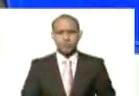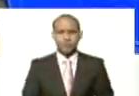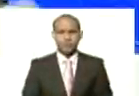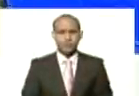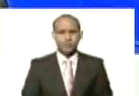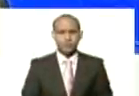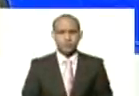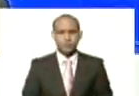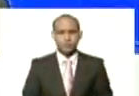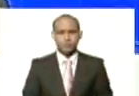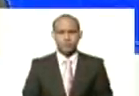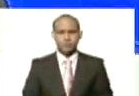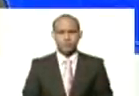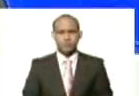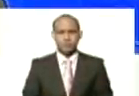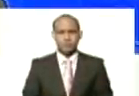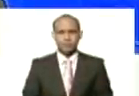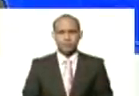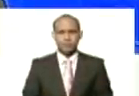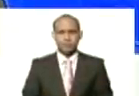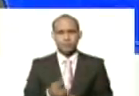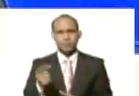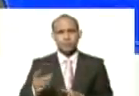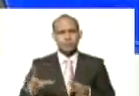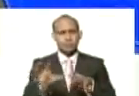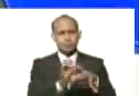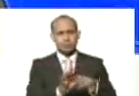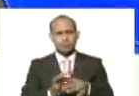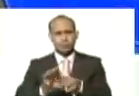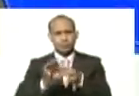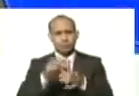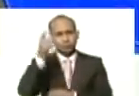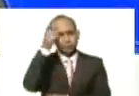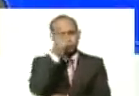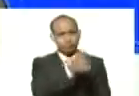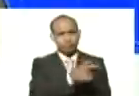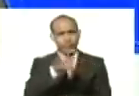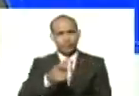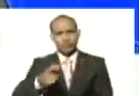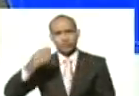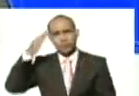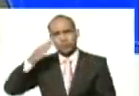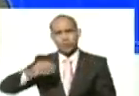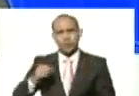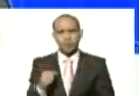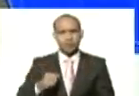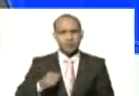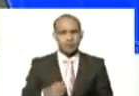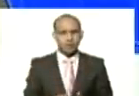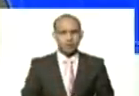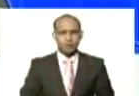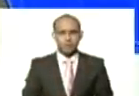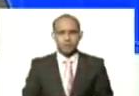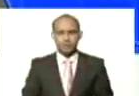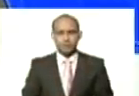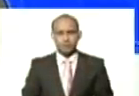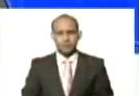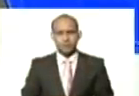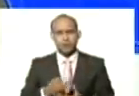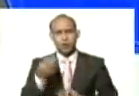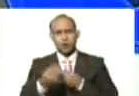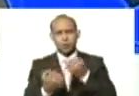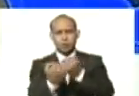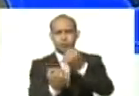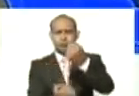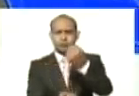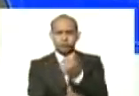cúmplase integralmente la unidad cívico-militar policial como estructura